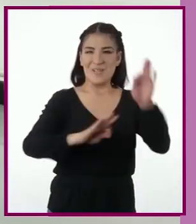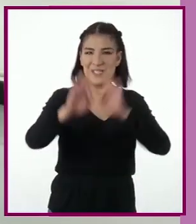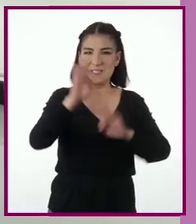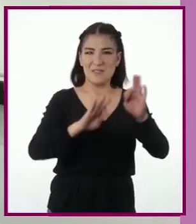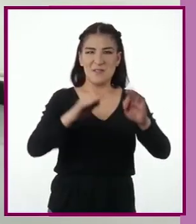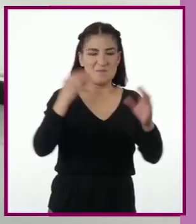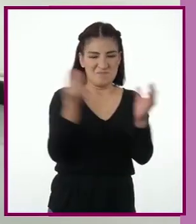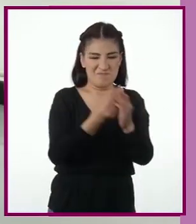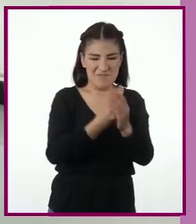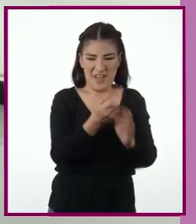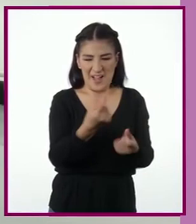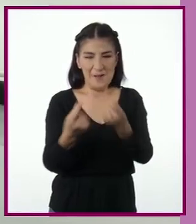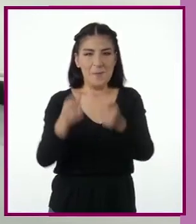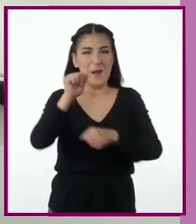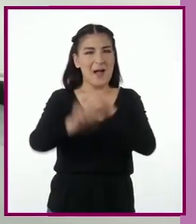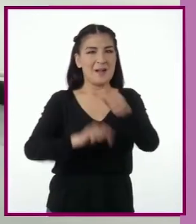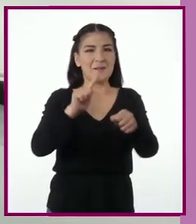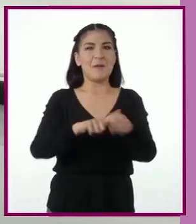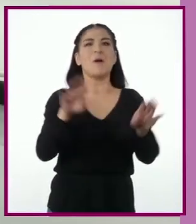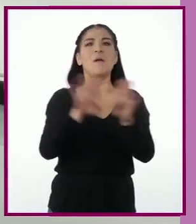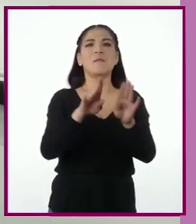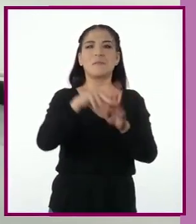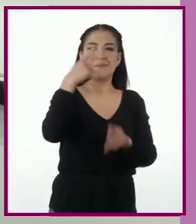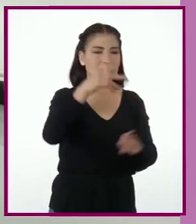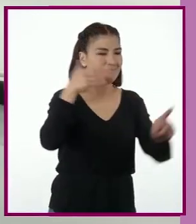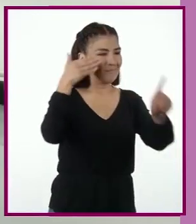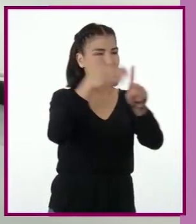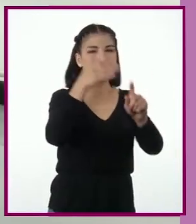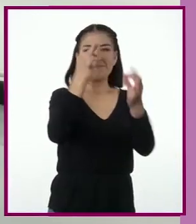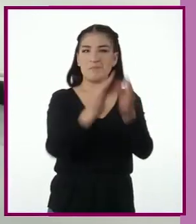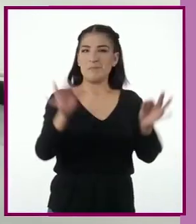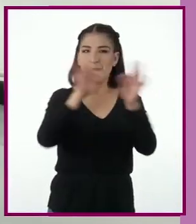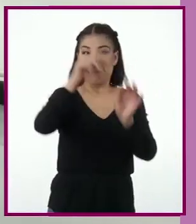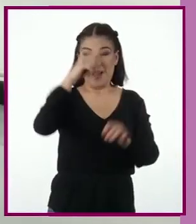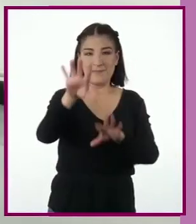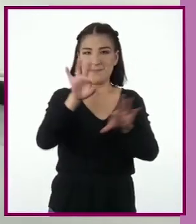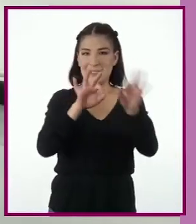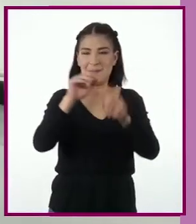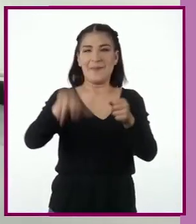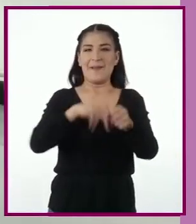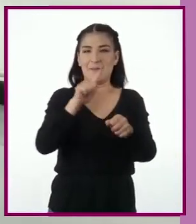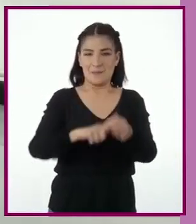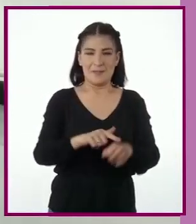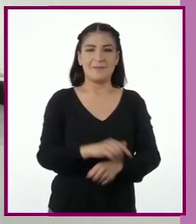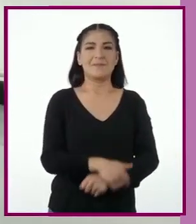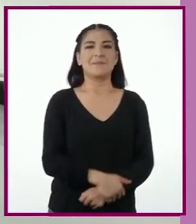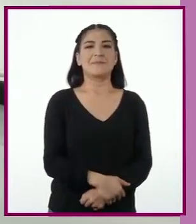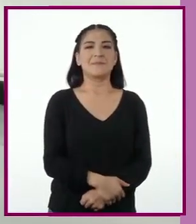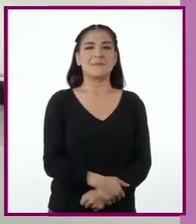organismos y demostrar que son factor esencial en la selección natural.